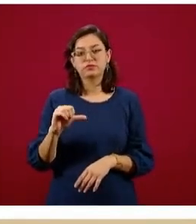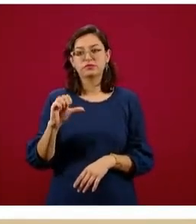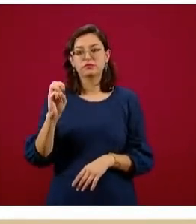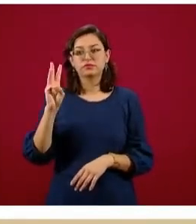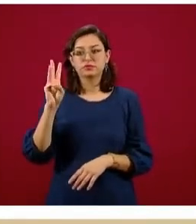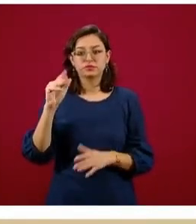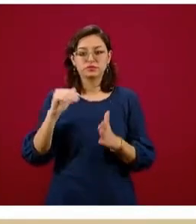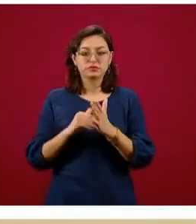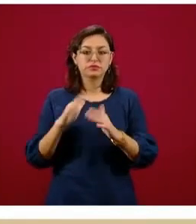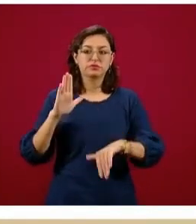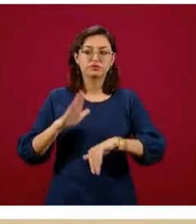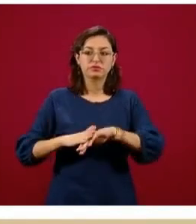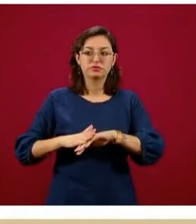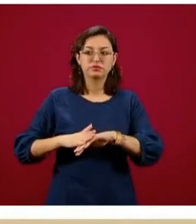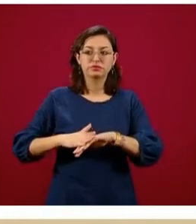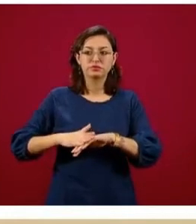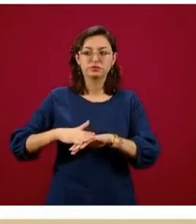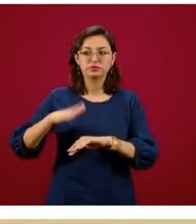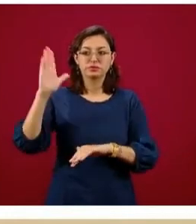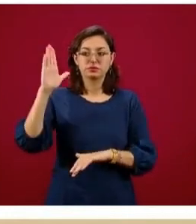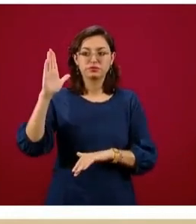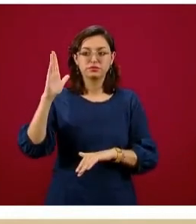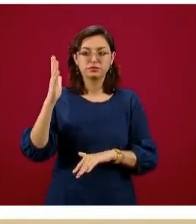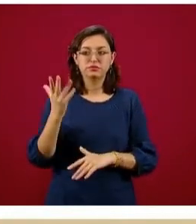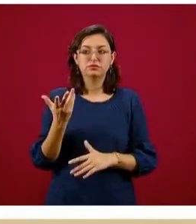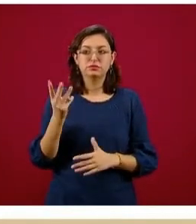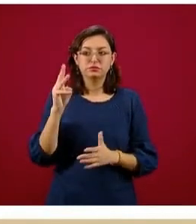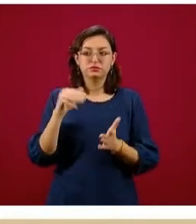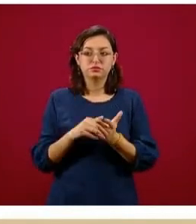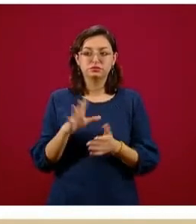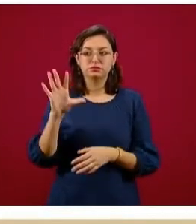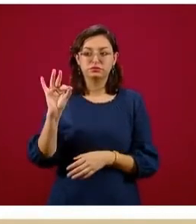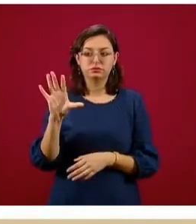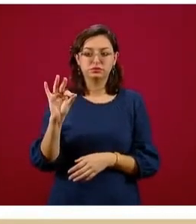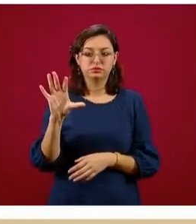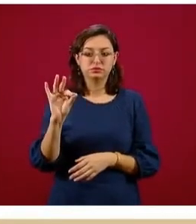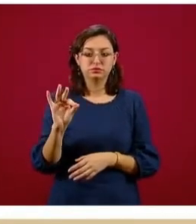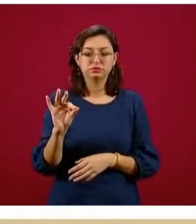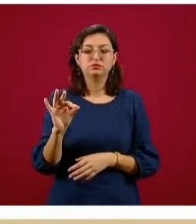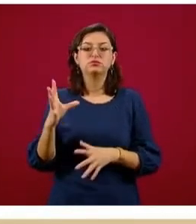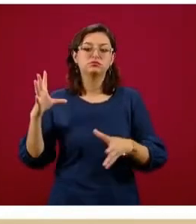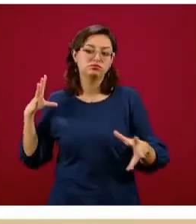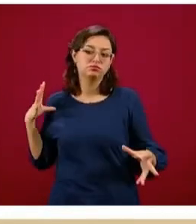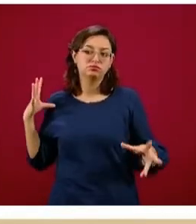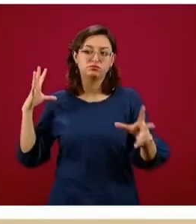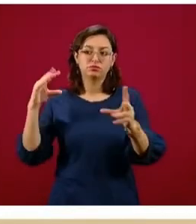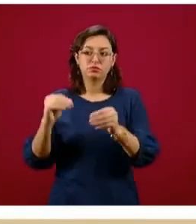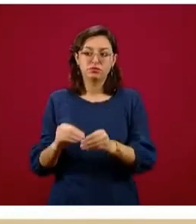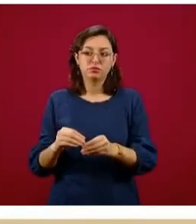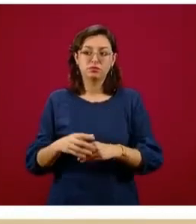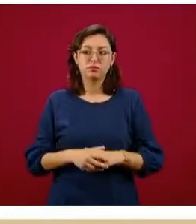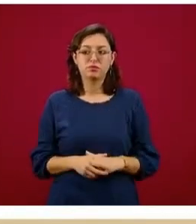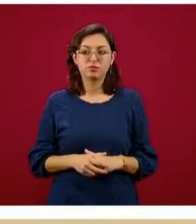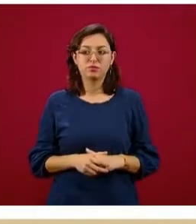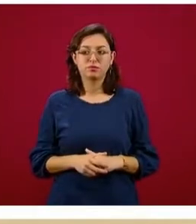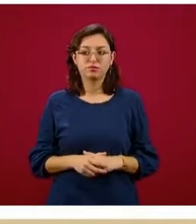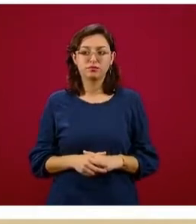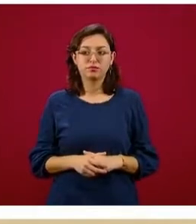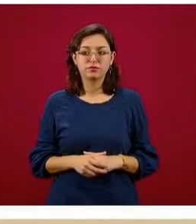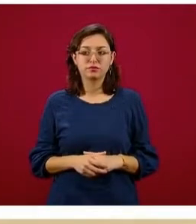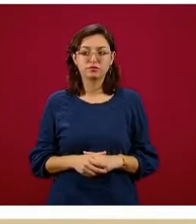que representa arriba de 3,000 y precisamente son 3,040 los casos que ha acumulado hasta el momento. La